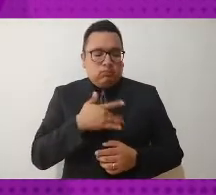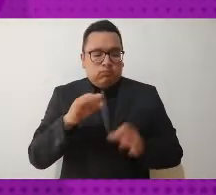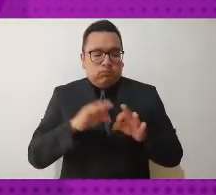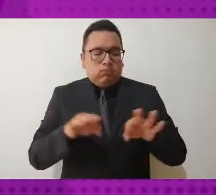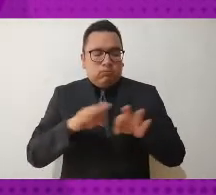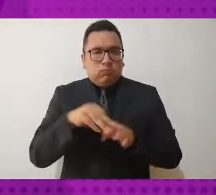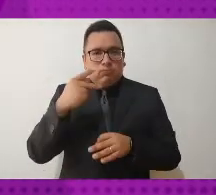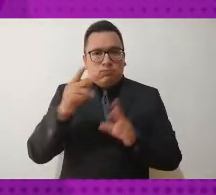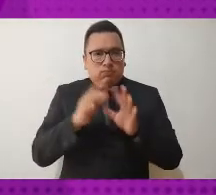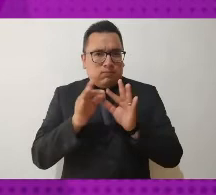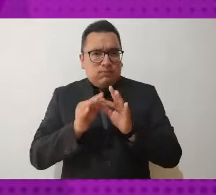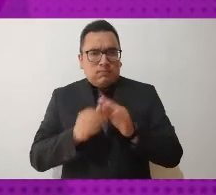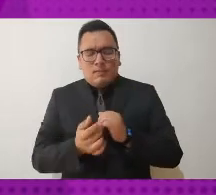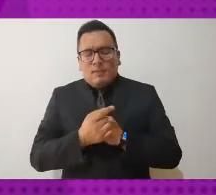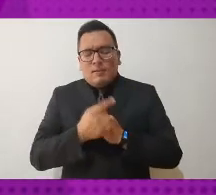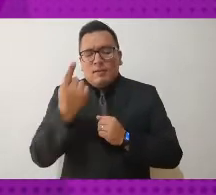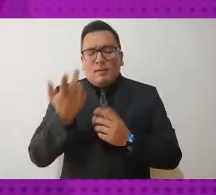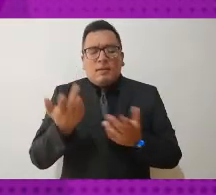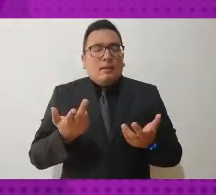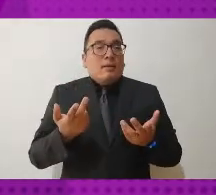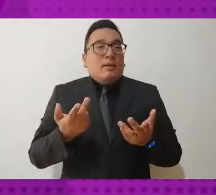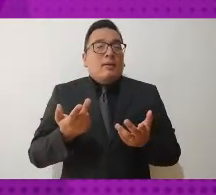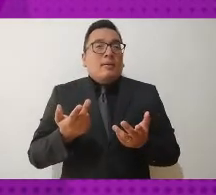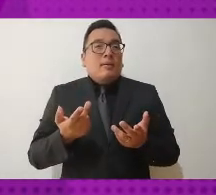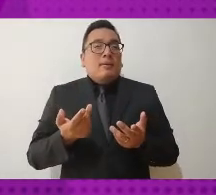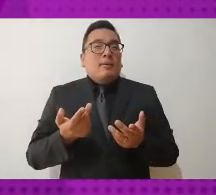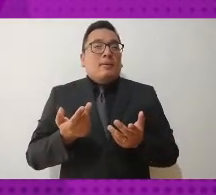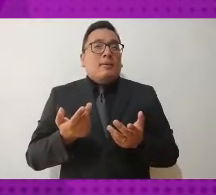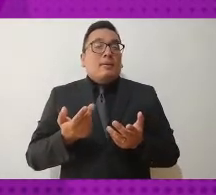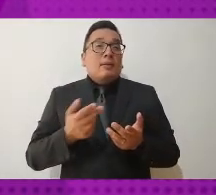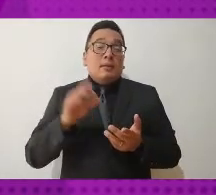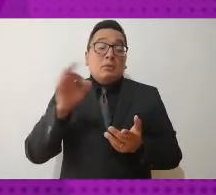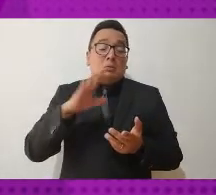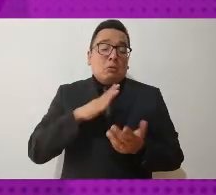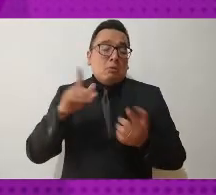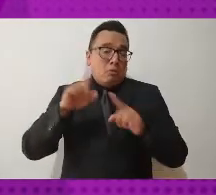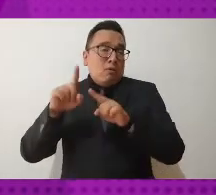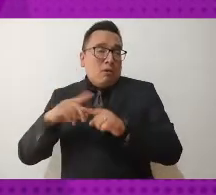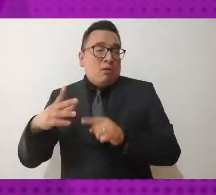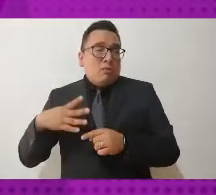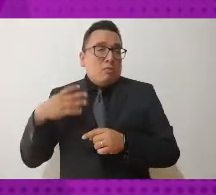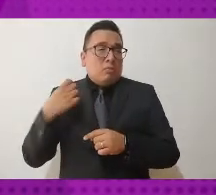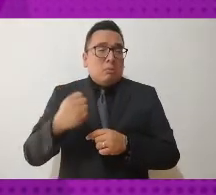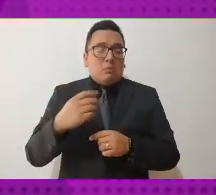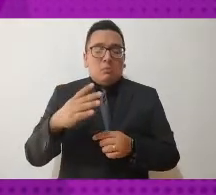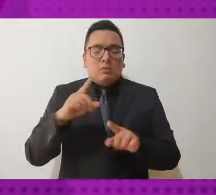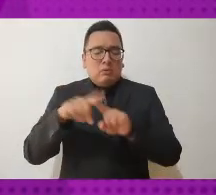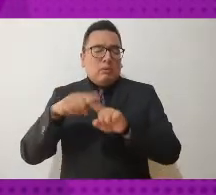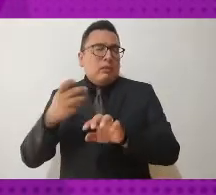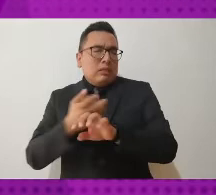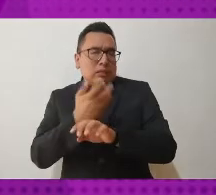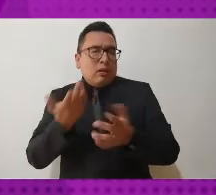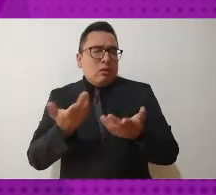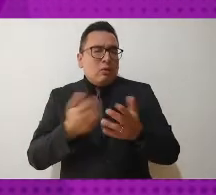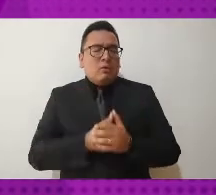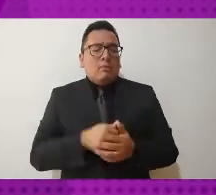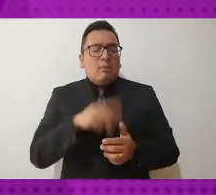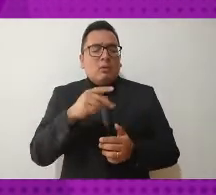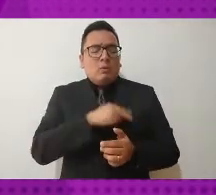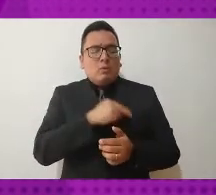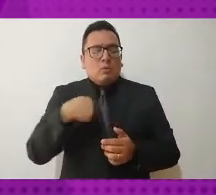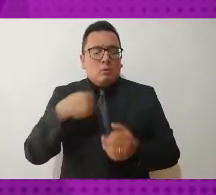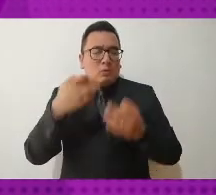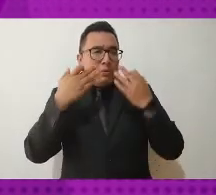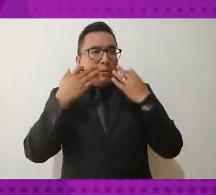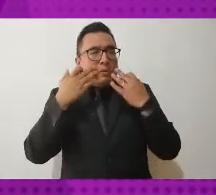importante lo que mencionas justamente porque si bien habido varias acciones afirmativas en diversos estados lo que se ha podido